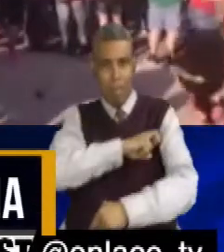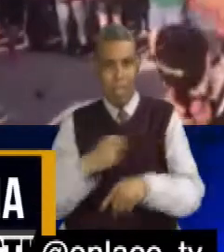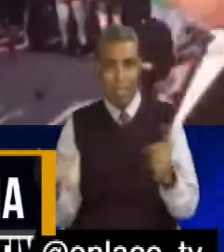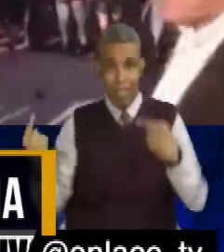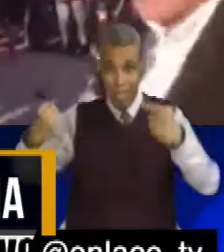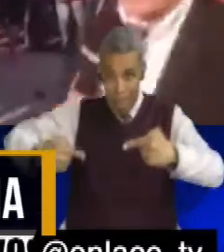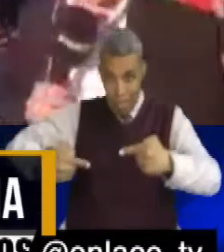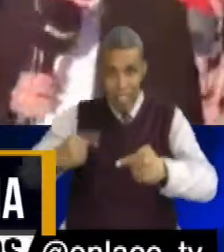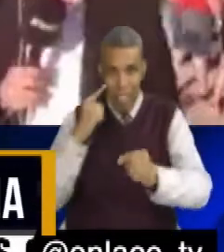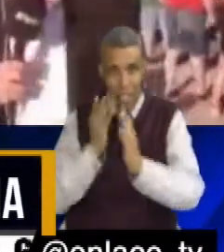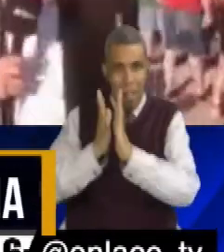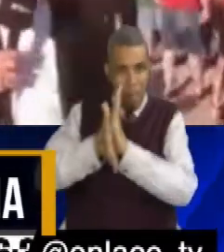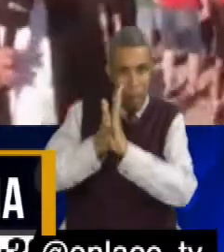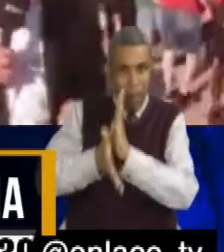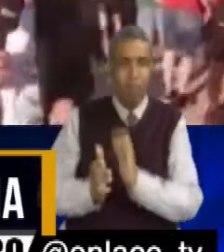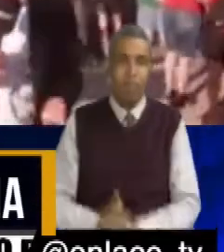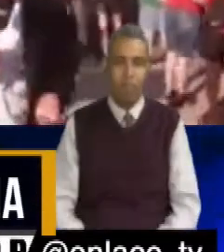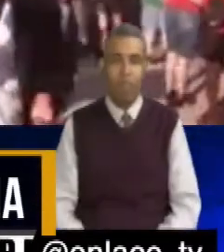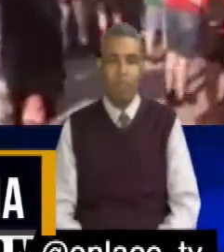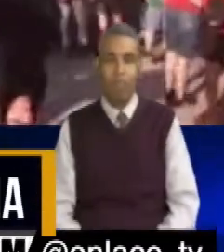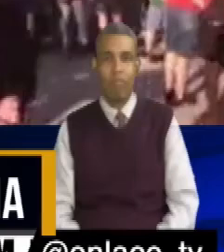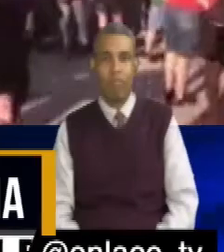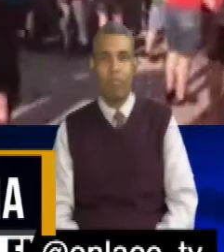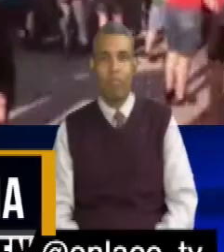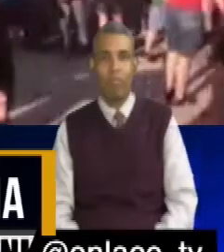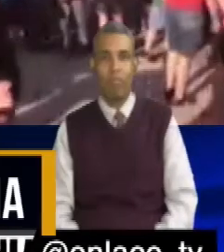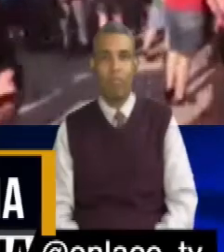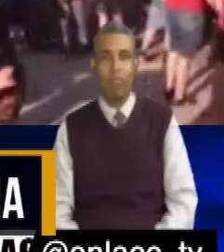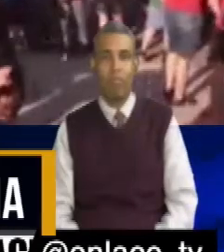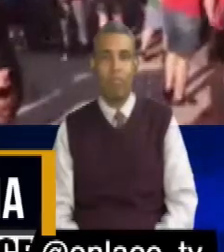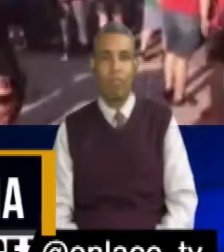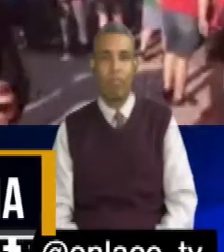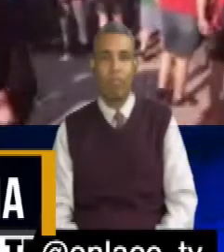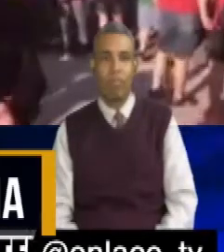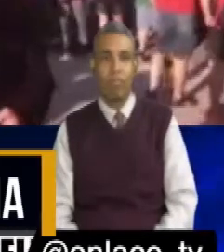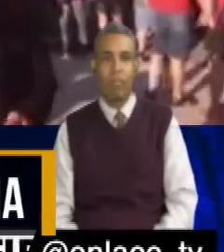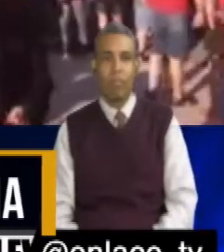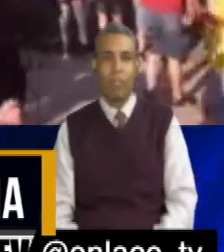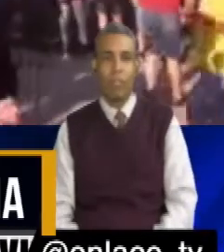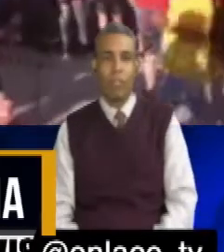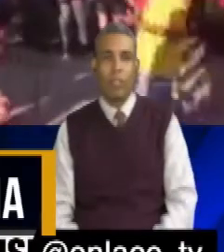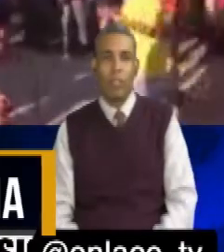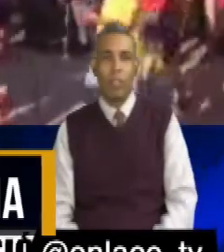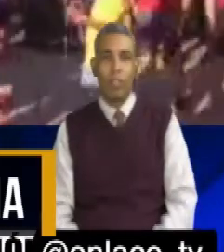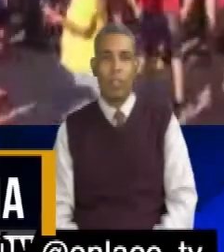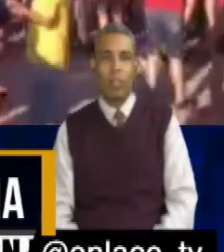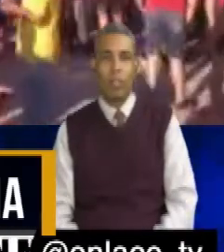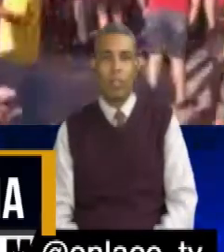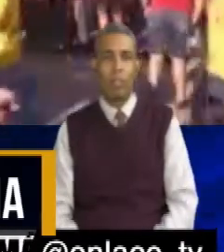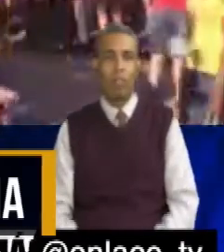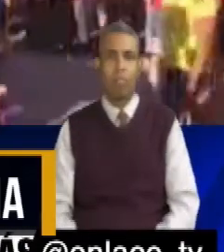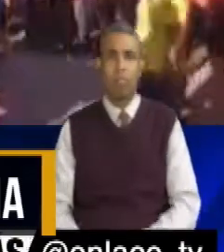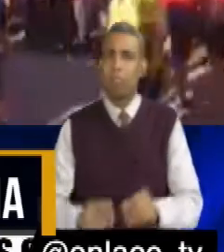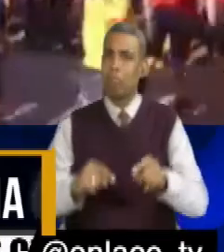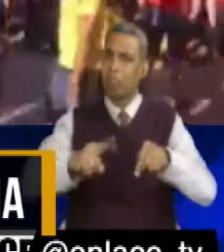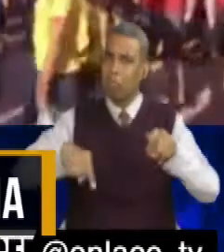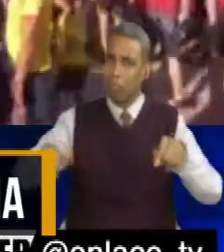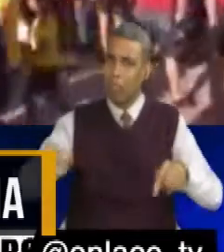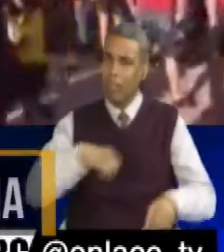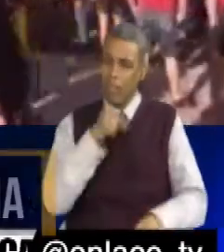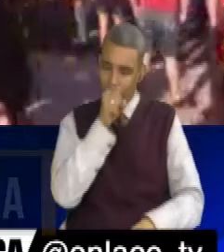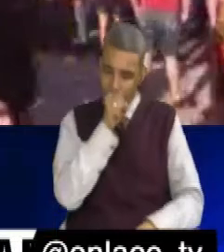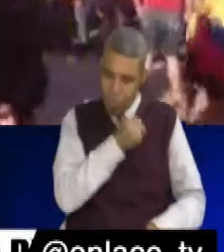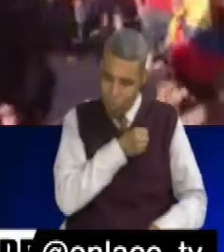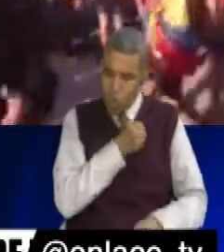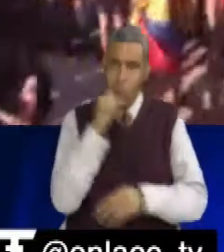que creíamos será titular en la tarde de hoy. Ahí está entonces, cuando hay colombianos, un buen número de camisetas